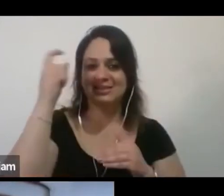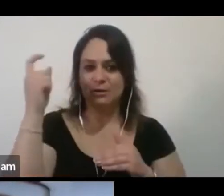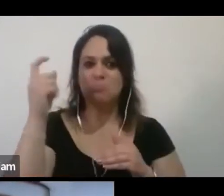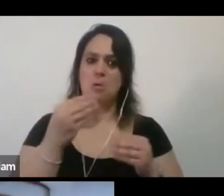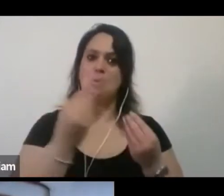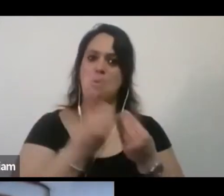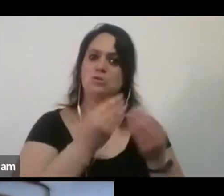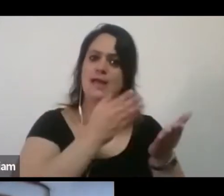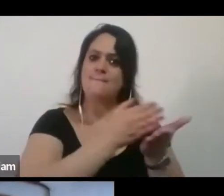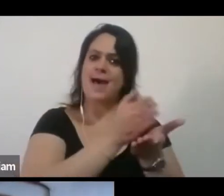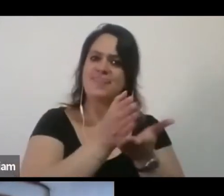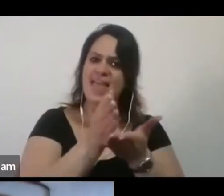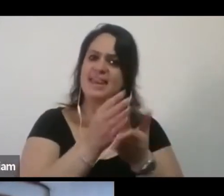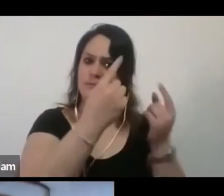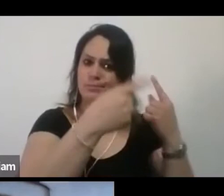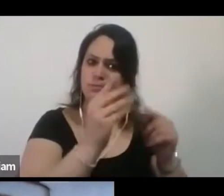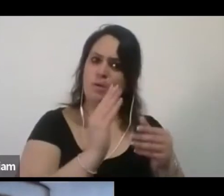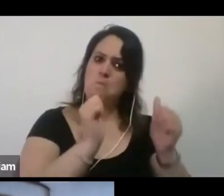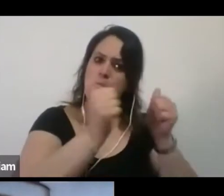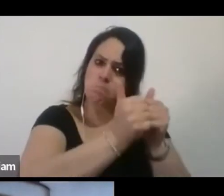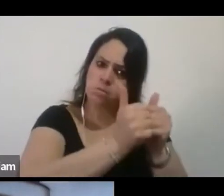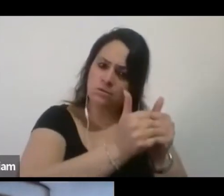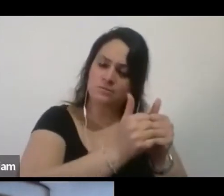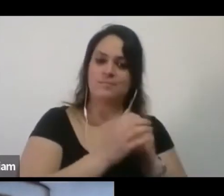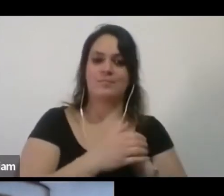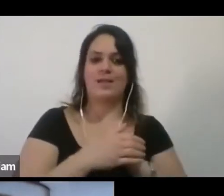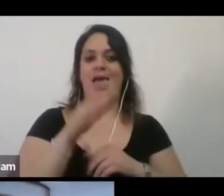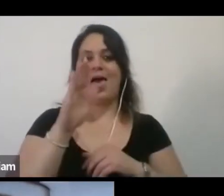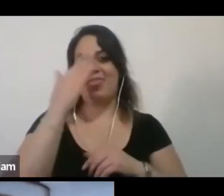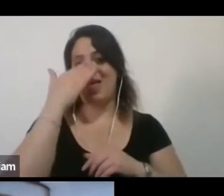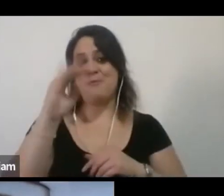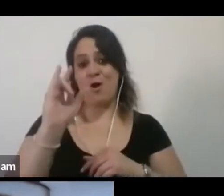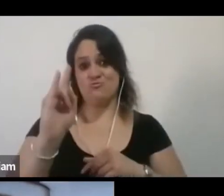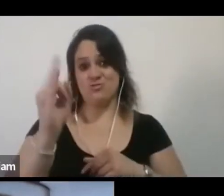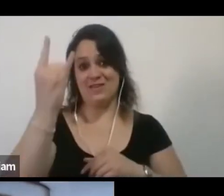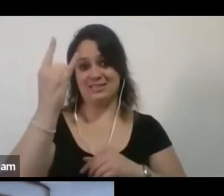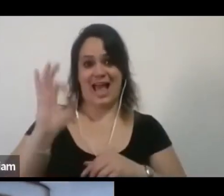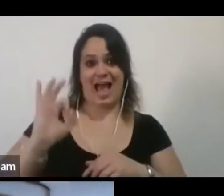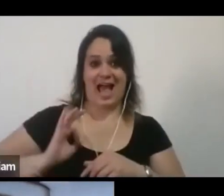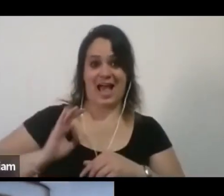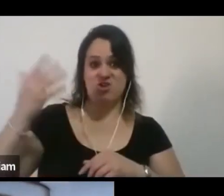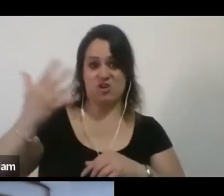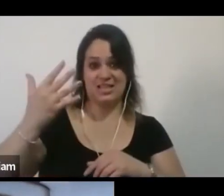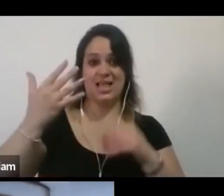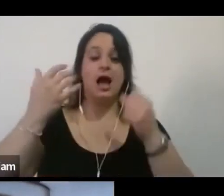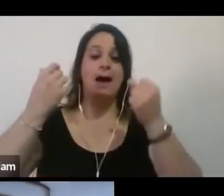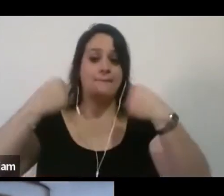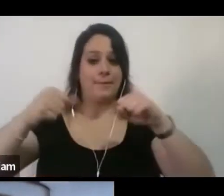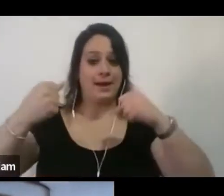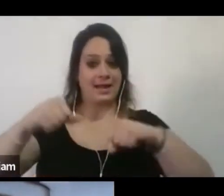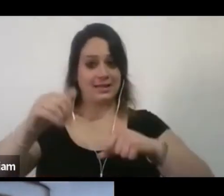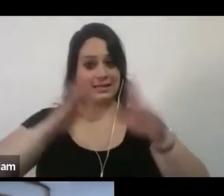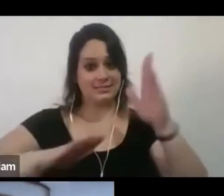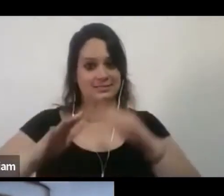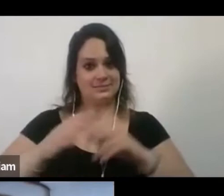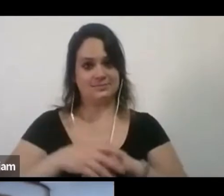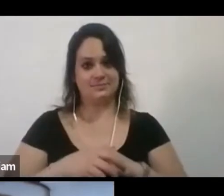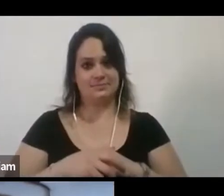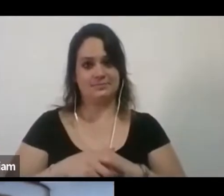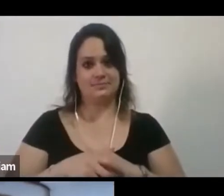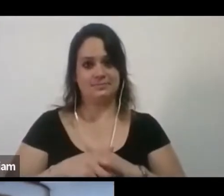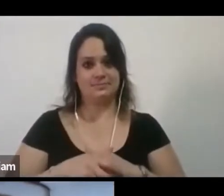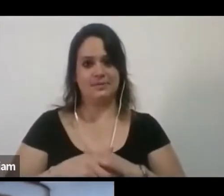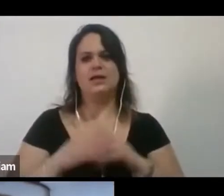varias cátedras. Después, bueno, la universidad en quinto año te da la posibilidad de hacer las pasantías. Yo alargué, yo pedí